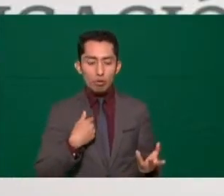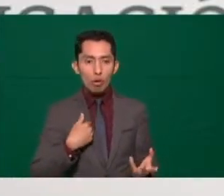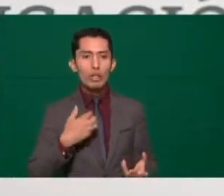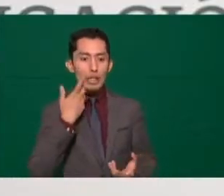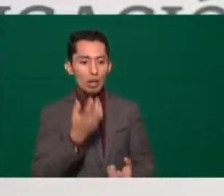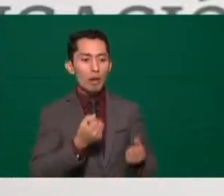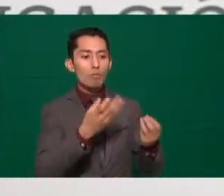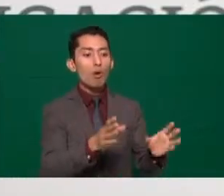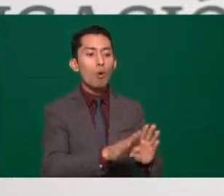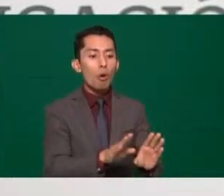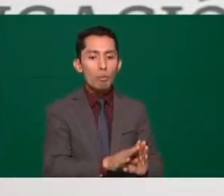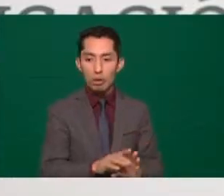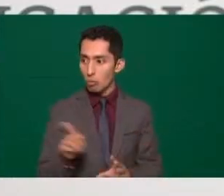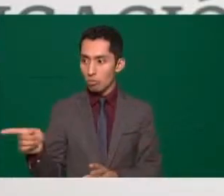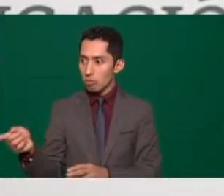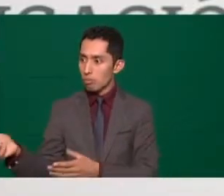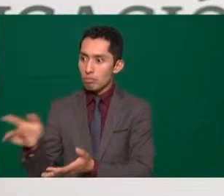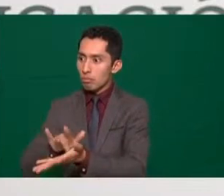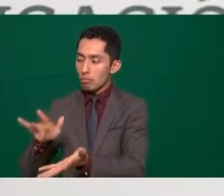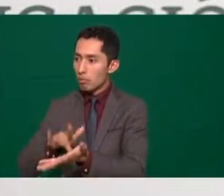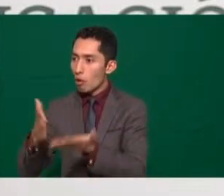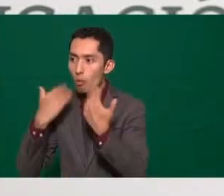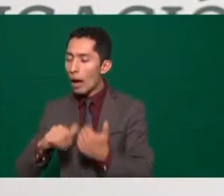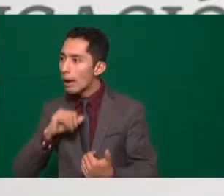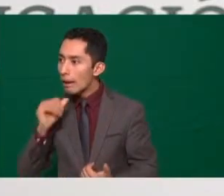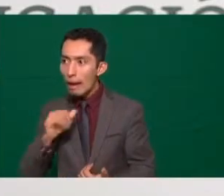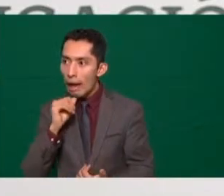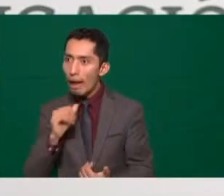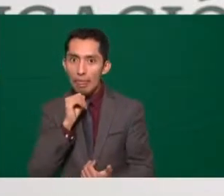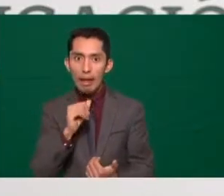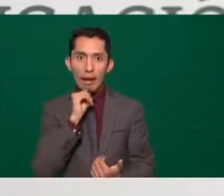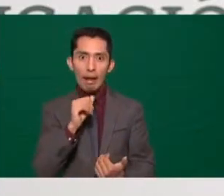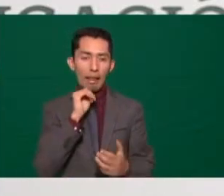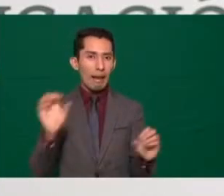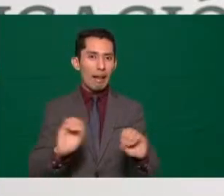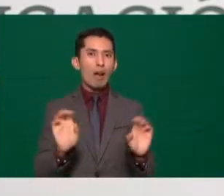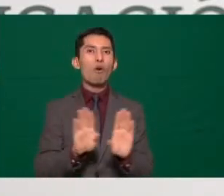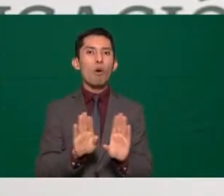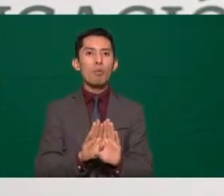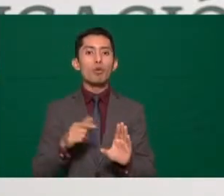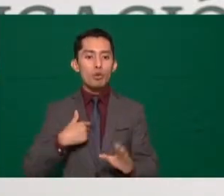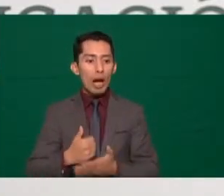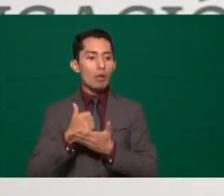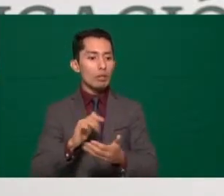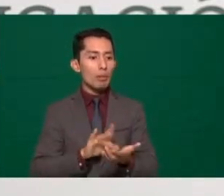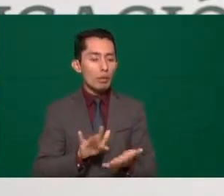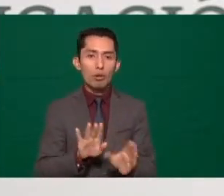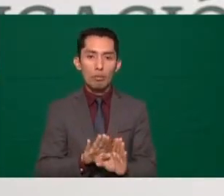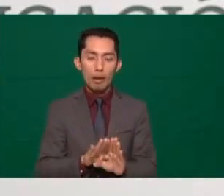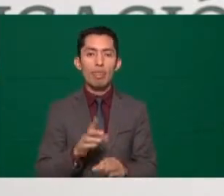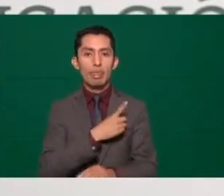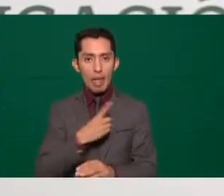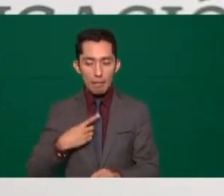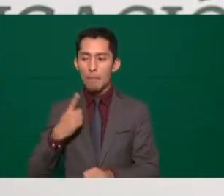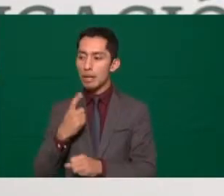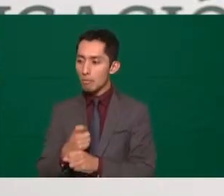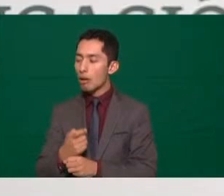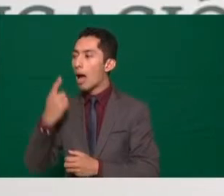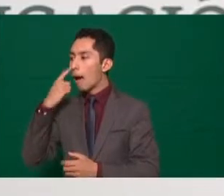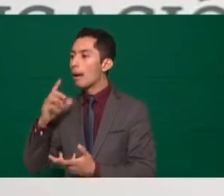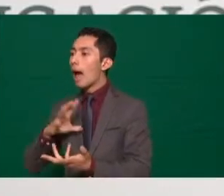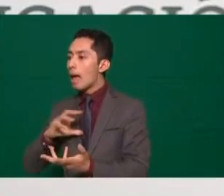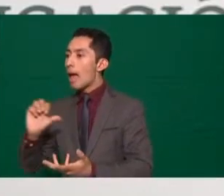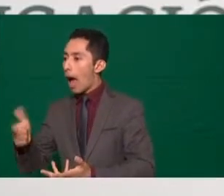si no hay agua, si no hay pescado? Pero así